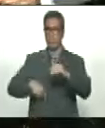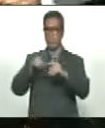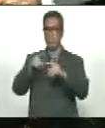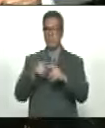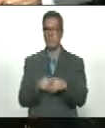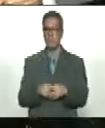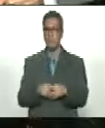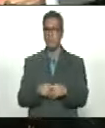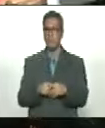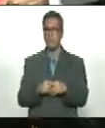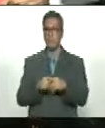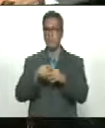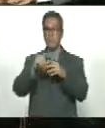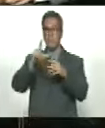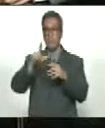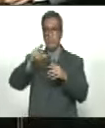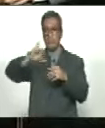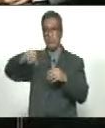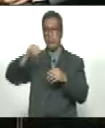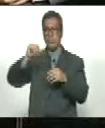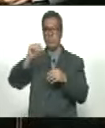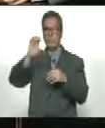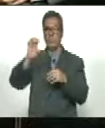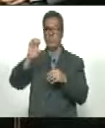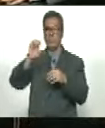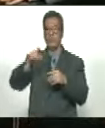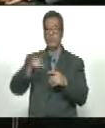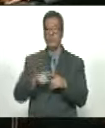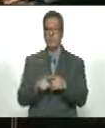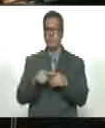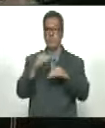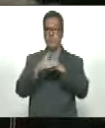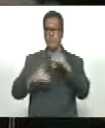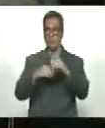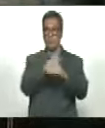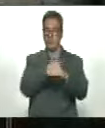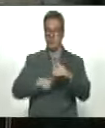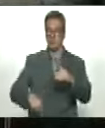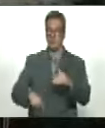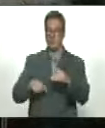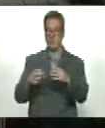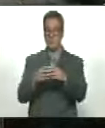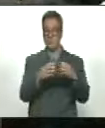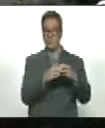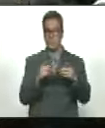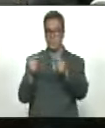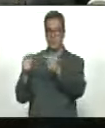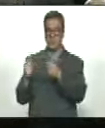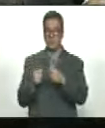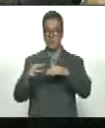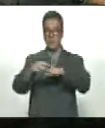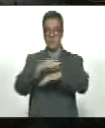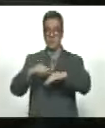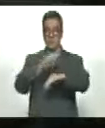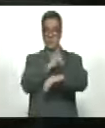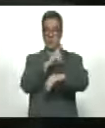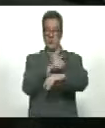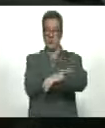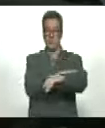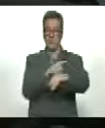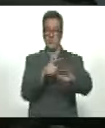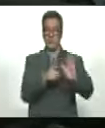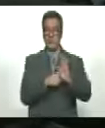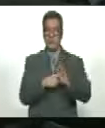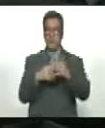ejecutiva, el licenciado José Félix Rivas Alvarado, que es vicepresidente sectorial de Economía y ministro del Poder Popular